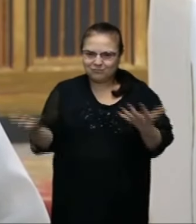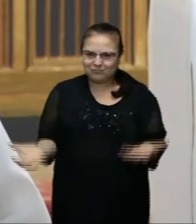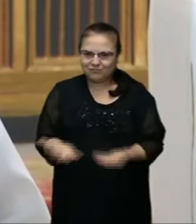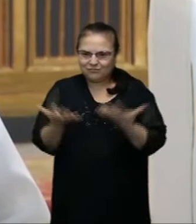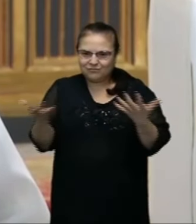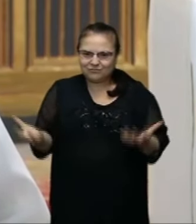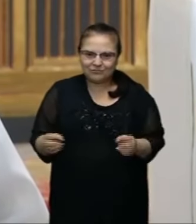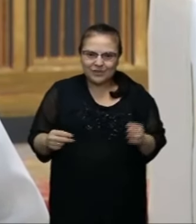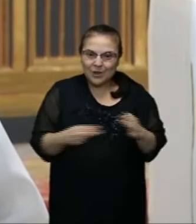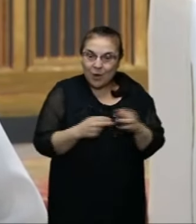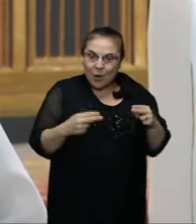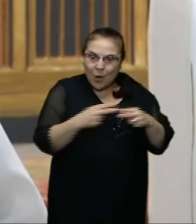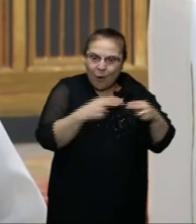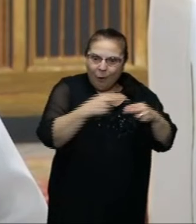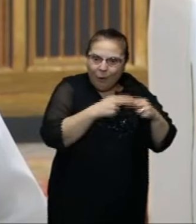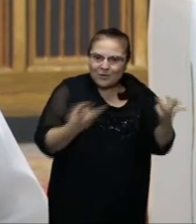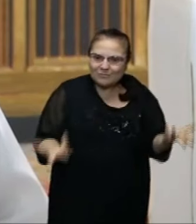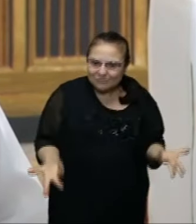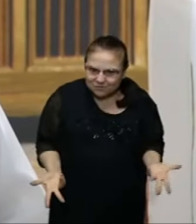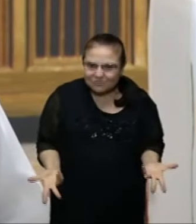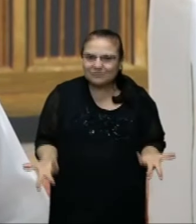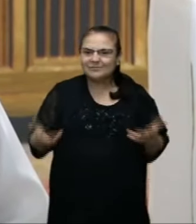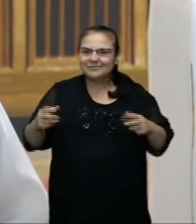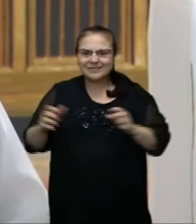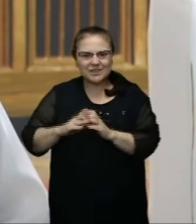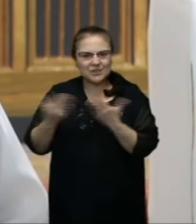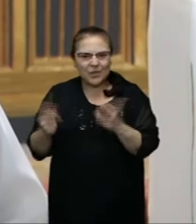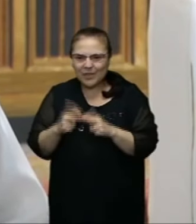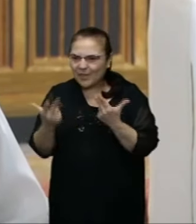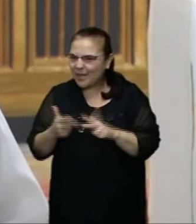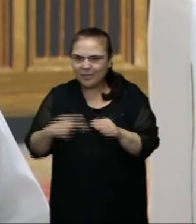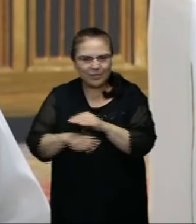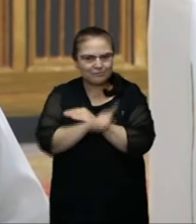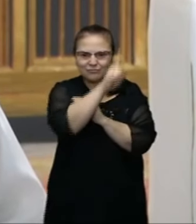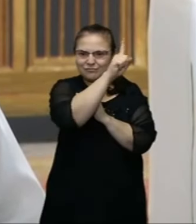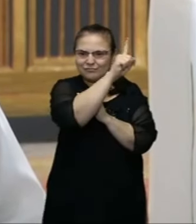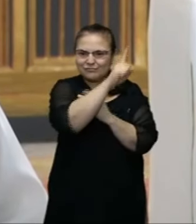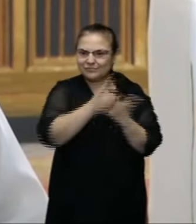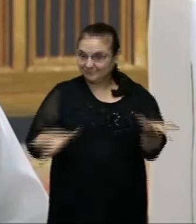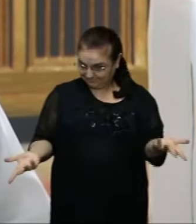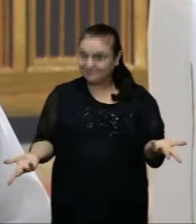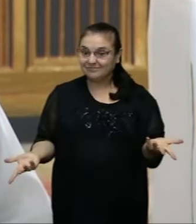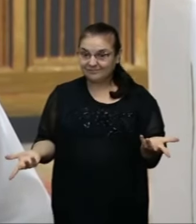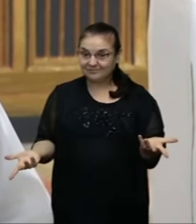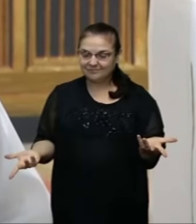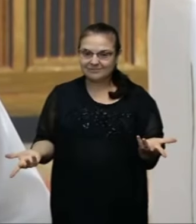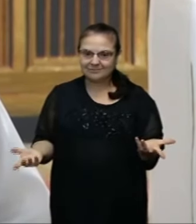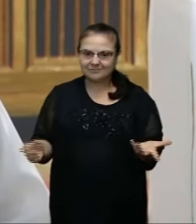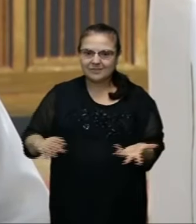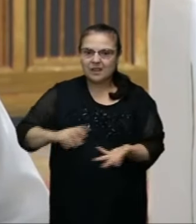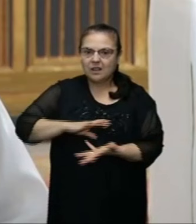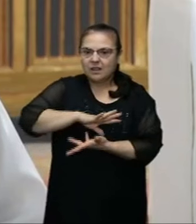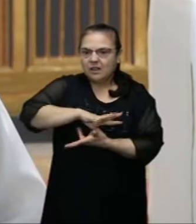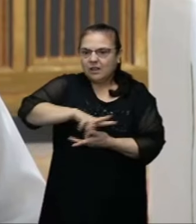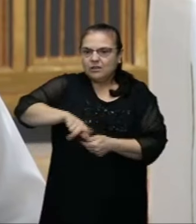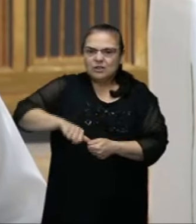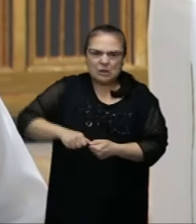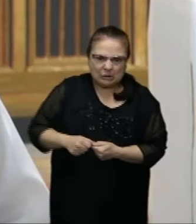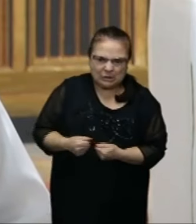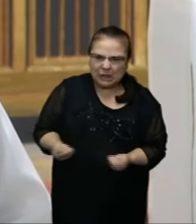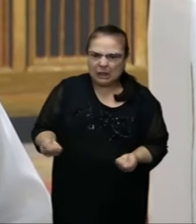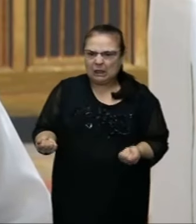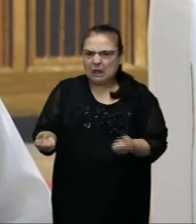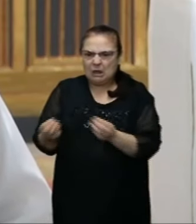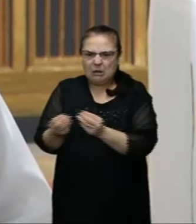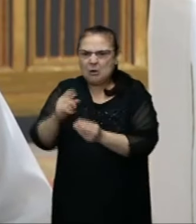proyecte futuro, que permita progresar a la sociedad. No sea una mala noticia que nos haga crecer en nosotros odio